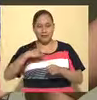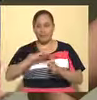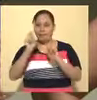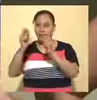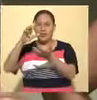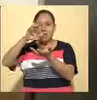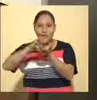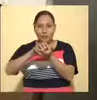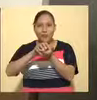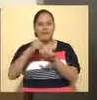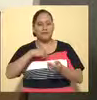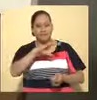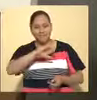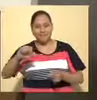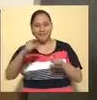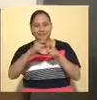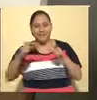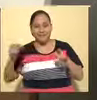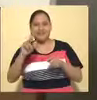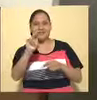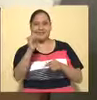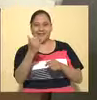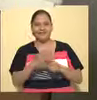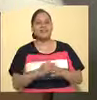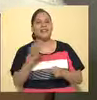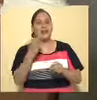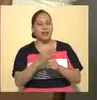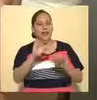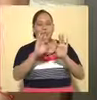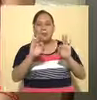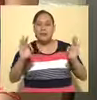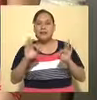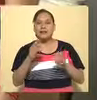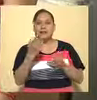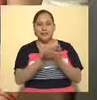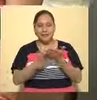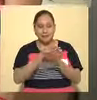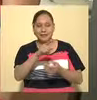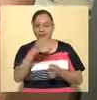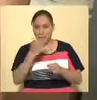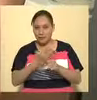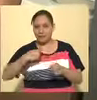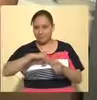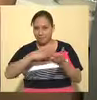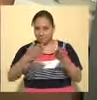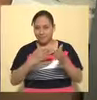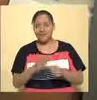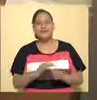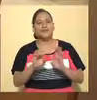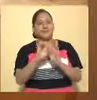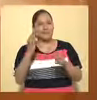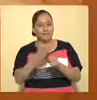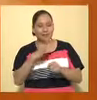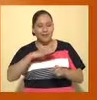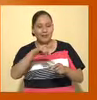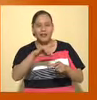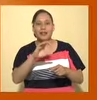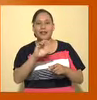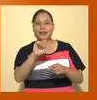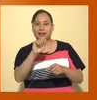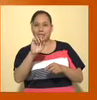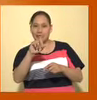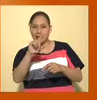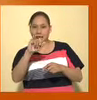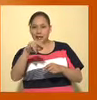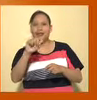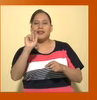y me quedo con tu pay. Primero, vámonos por la pasta, ¿no? Vamos. Aquí ya la tenemos cocidita. En este caso metimos capellini o pelo